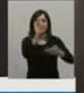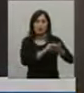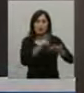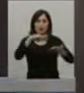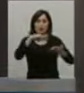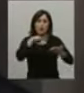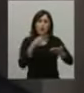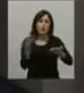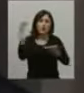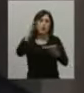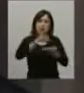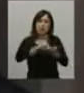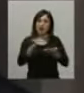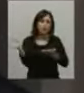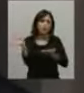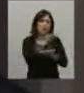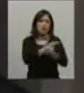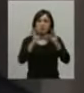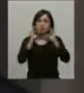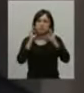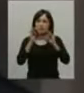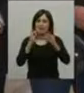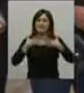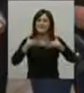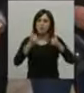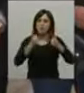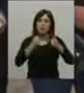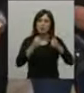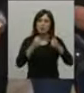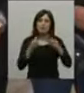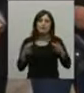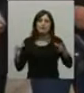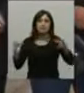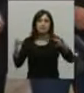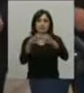y todo lo que tenga que ver con la salud de Jujuy, para hacer de la salud una política de Estado.